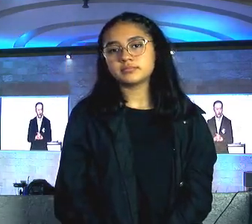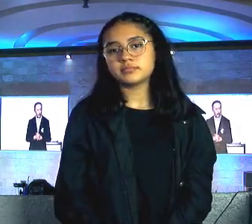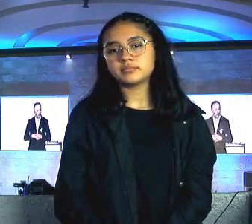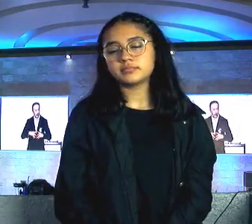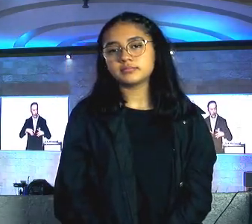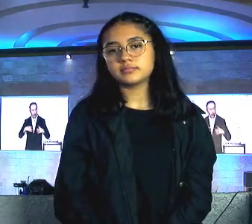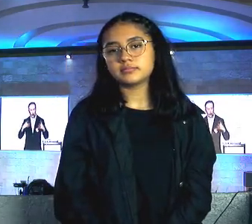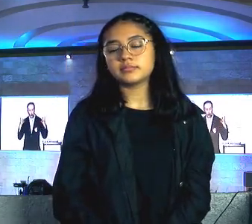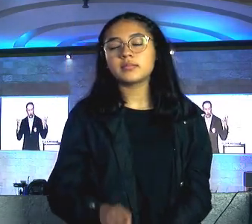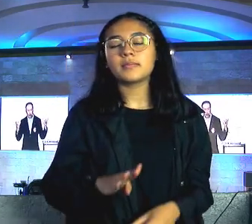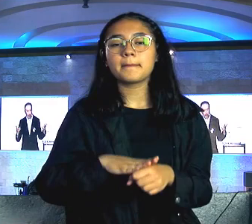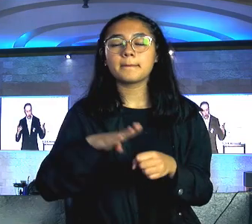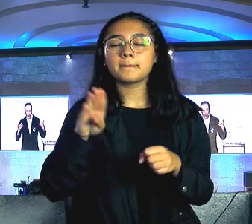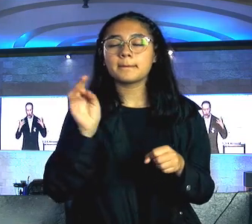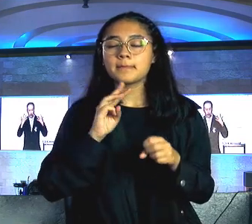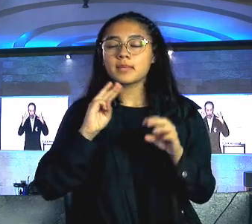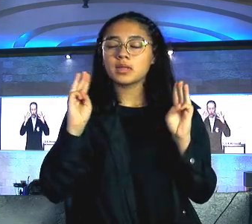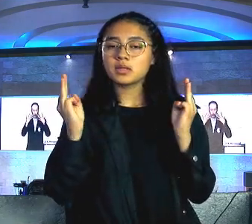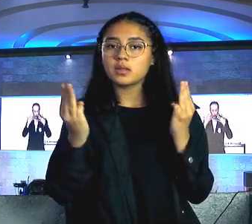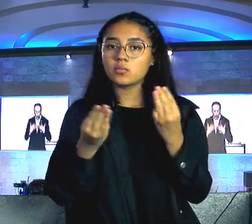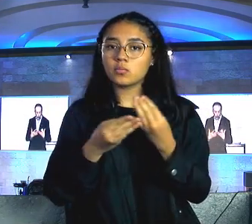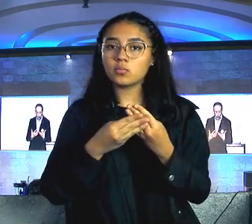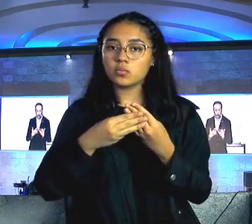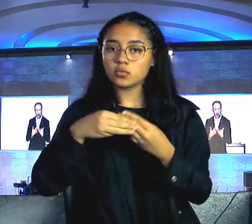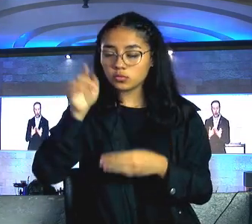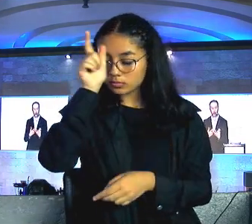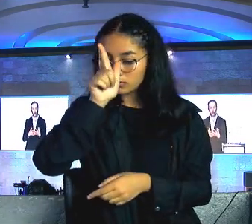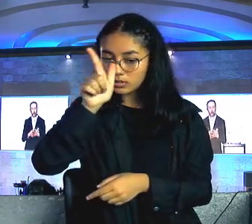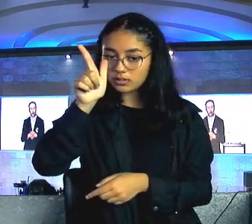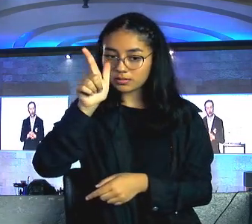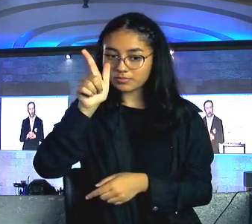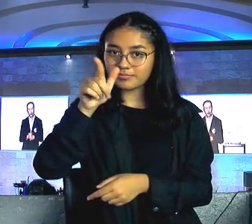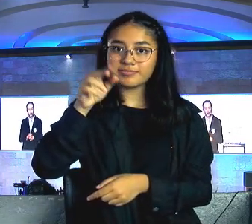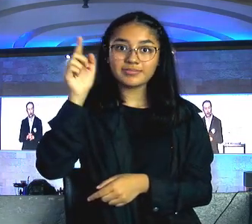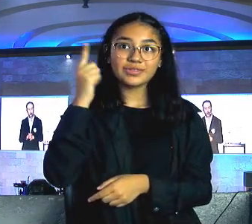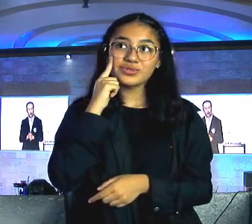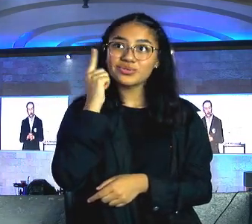Es más que el mundo espiritual, son los ojos de Dios.